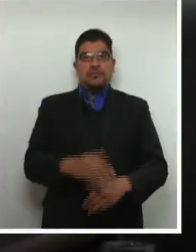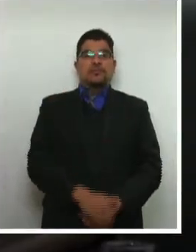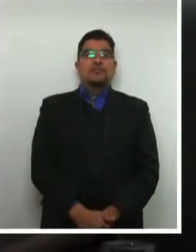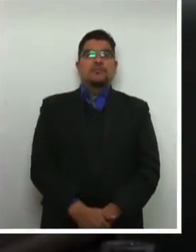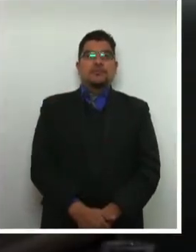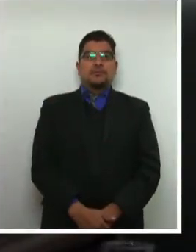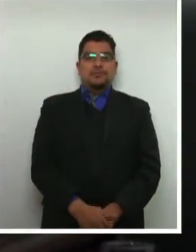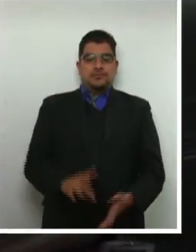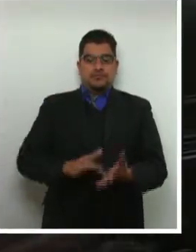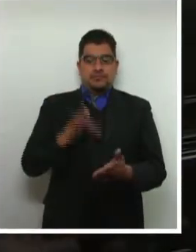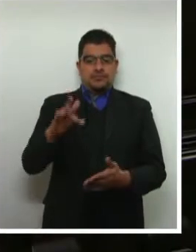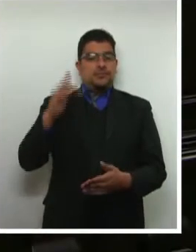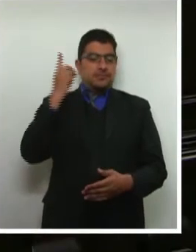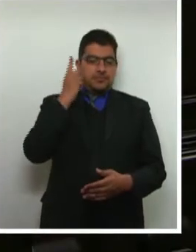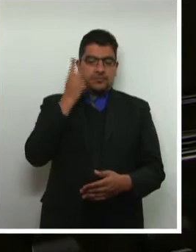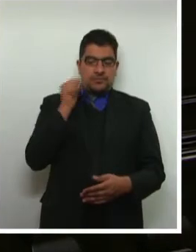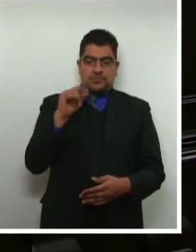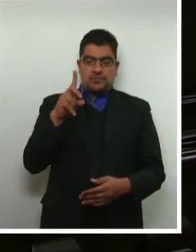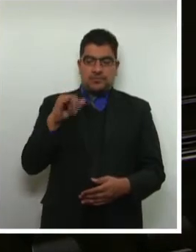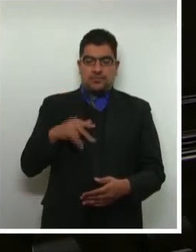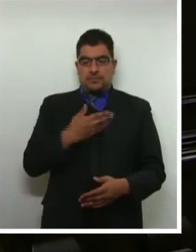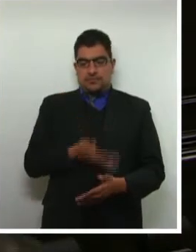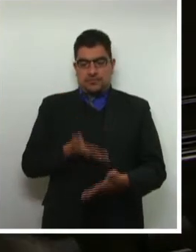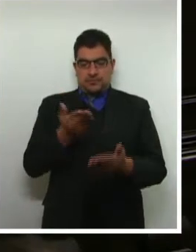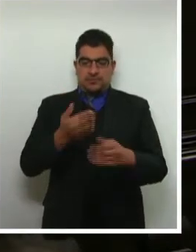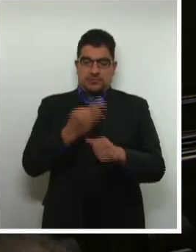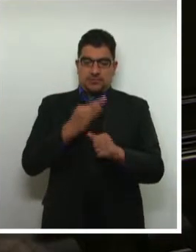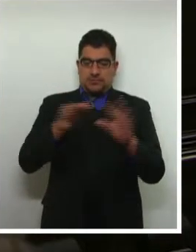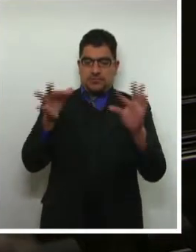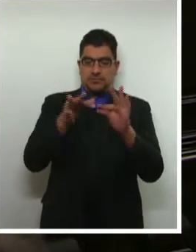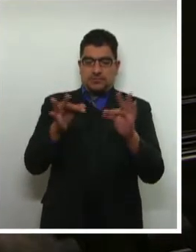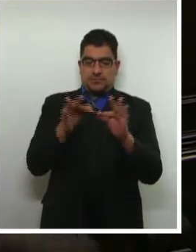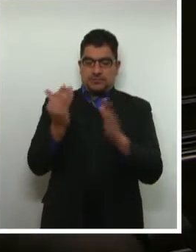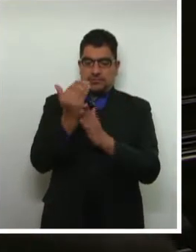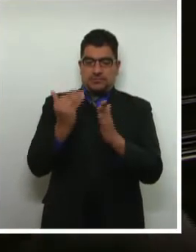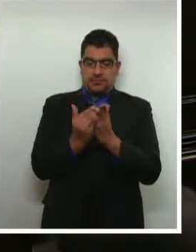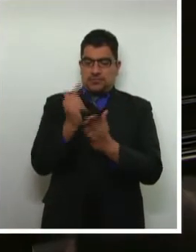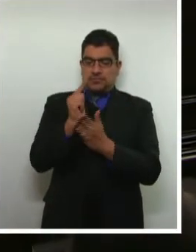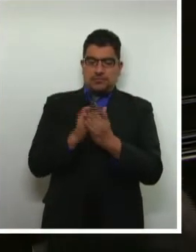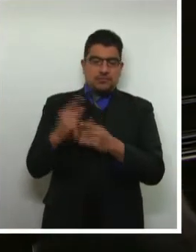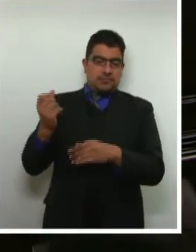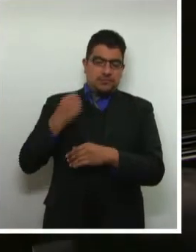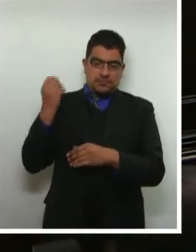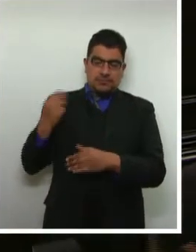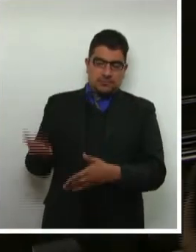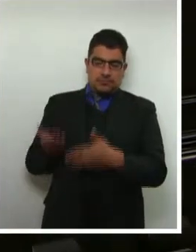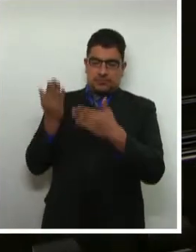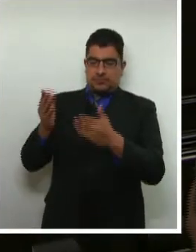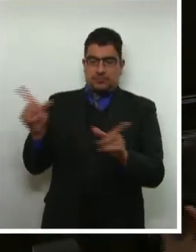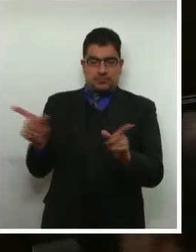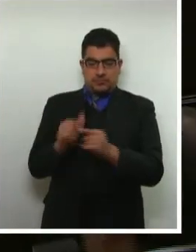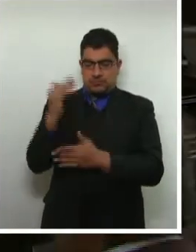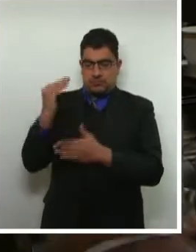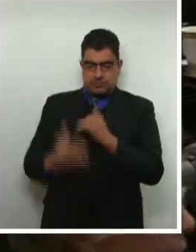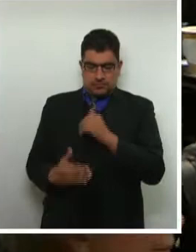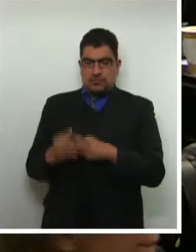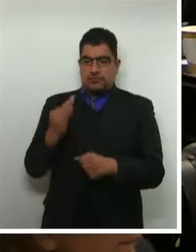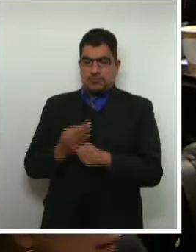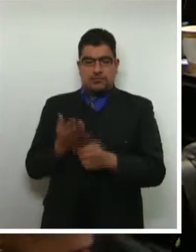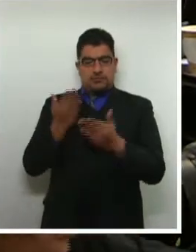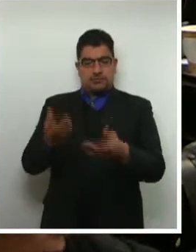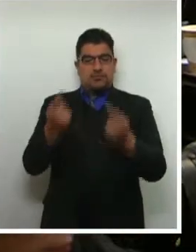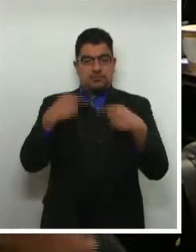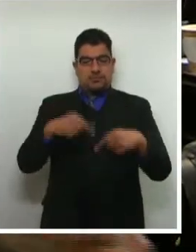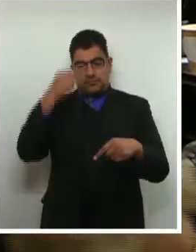gracias, diputada Saldaña. Se ha agotado la lista de oradores y antes de pasar a